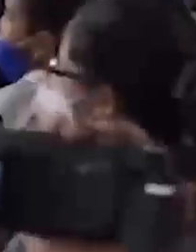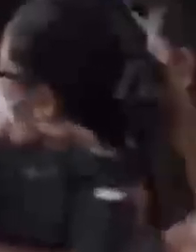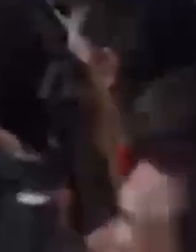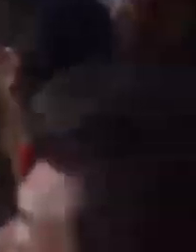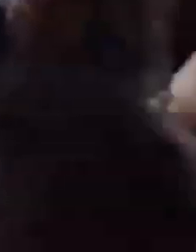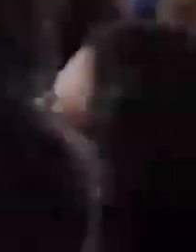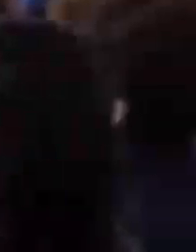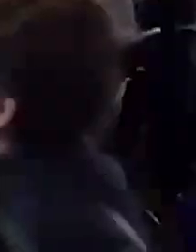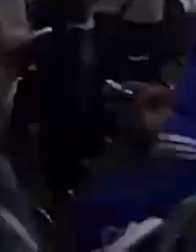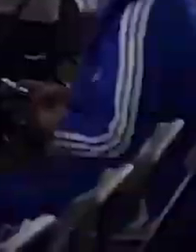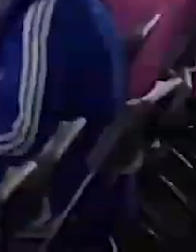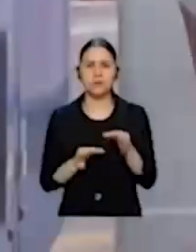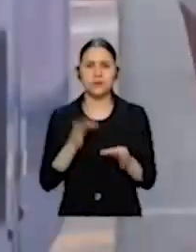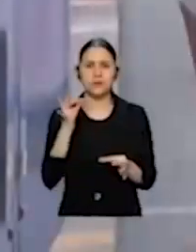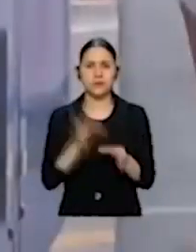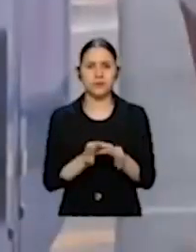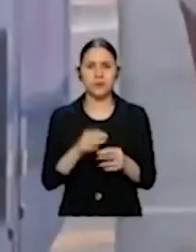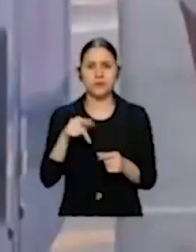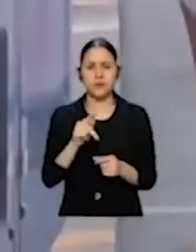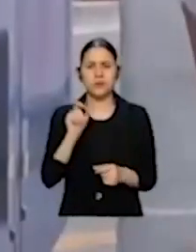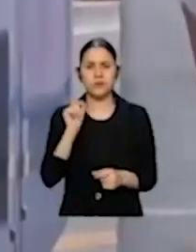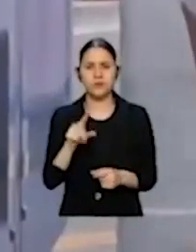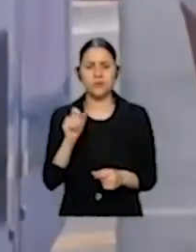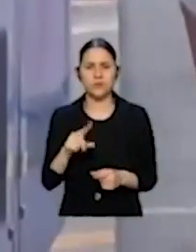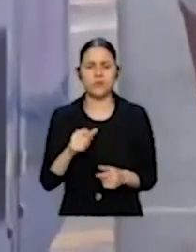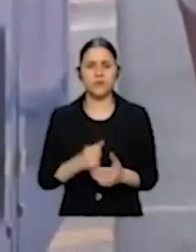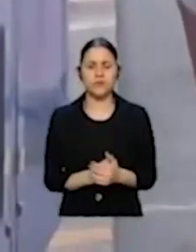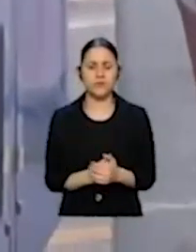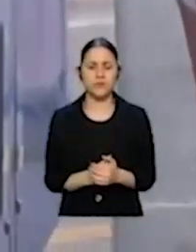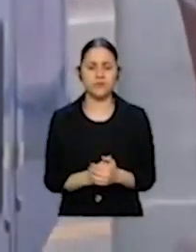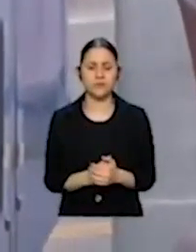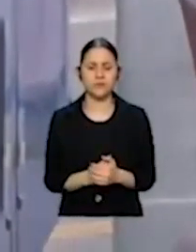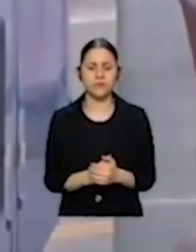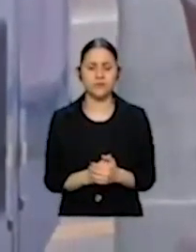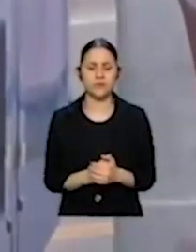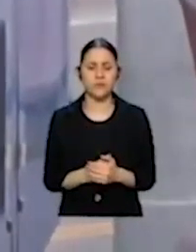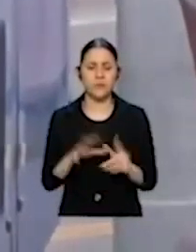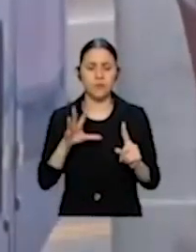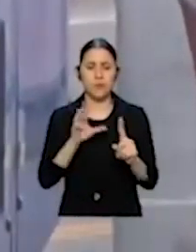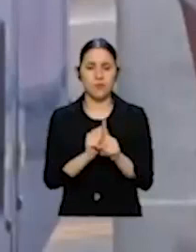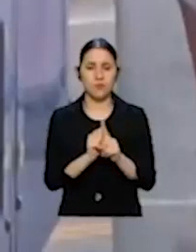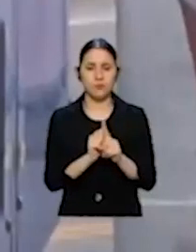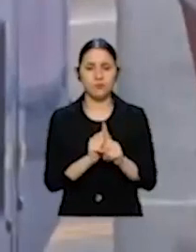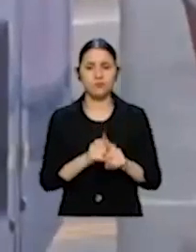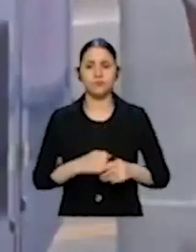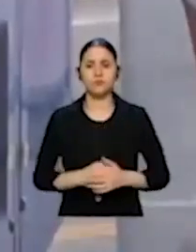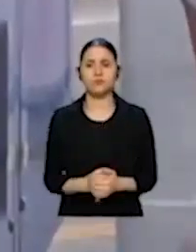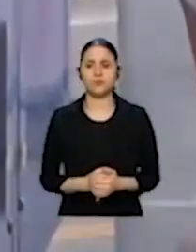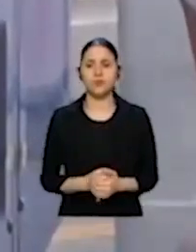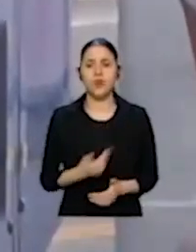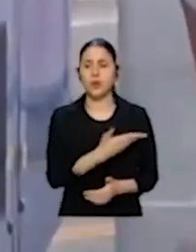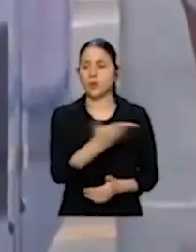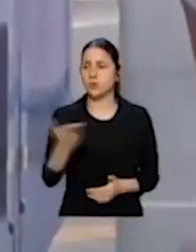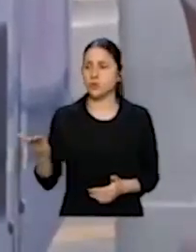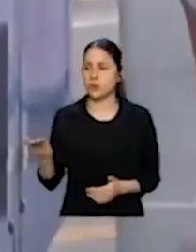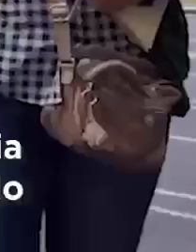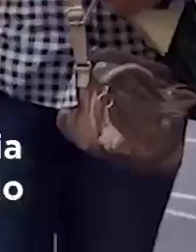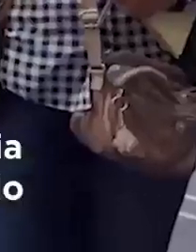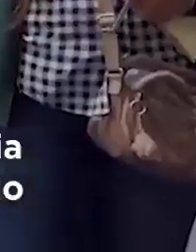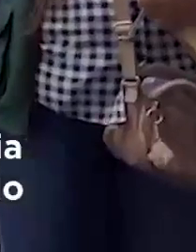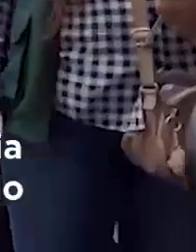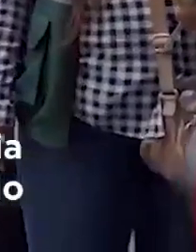pero también mostramos porque tenemos un gran maestro y ustedes ya saben tienes